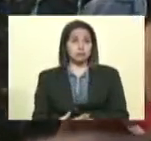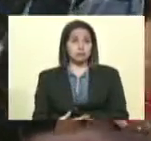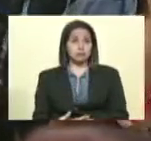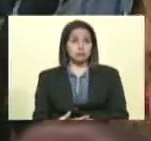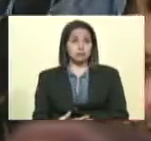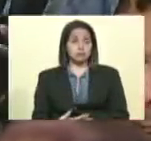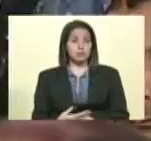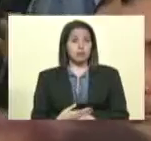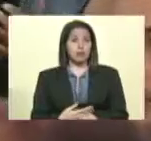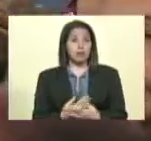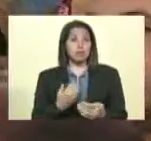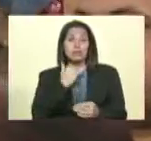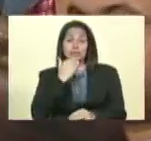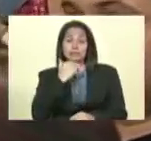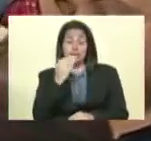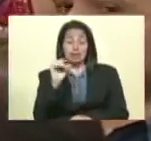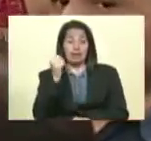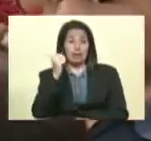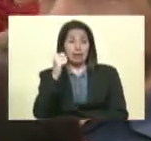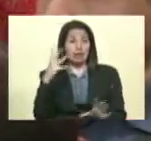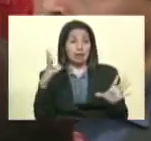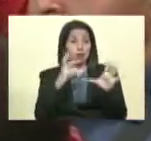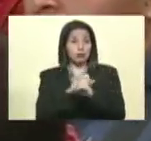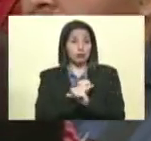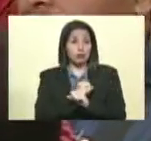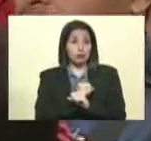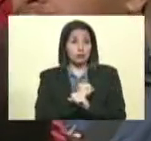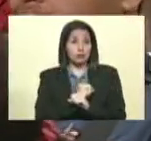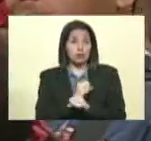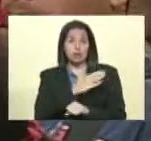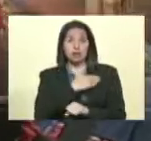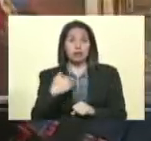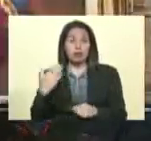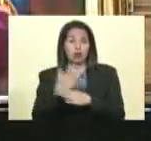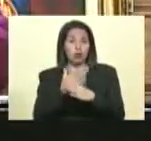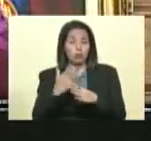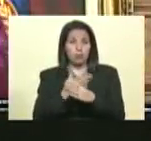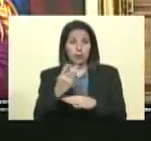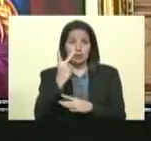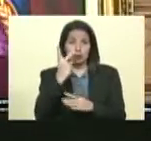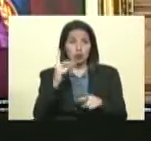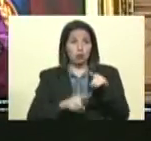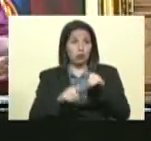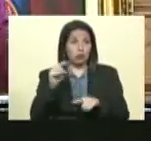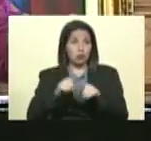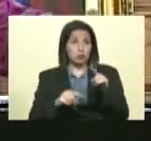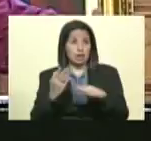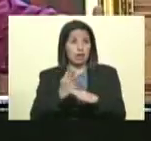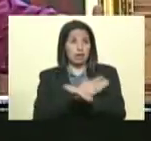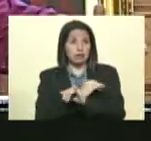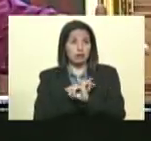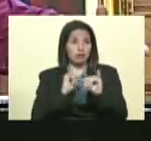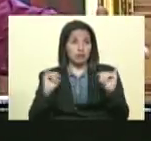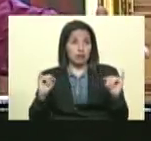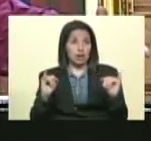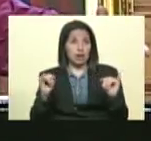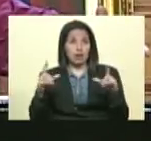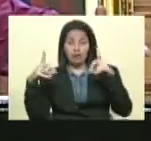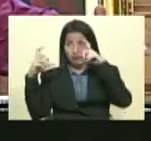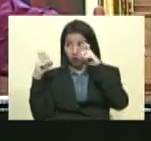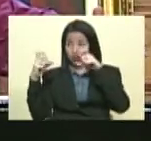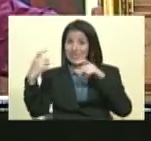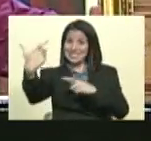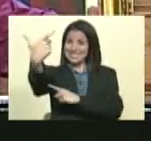Bueno, camaradas, ya casi son las 10 de la noche. Yo quiero compartir dos cositas con ustedes antes de despedirnos y tomarnos unos selfies.